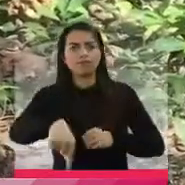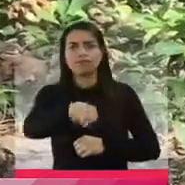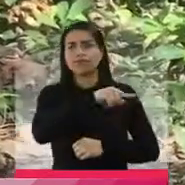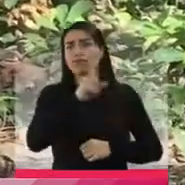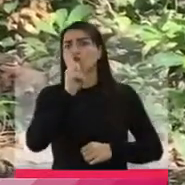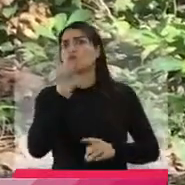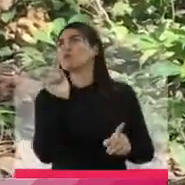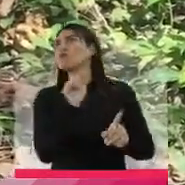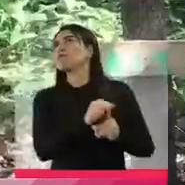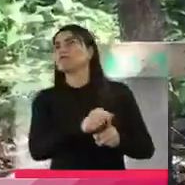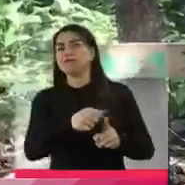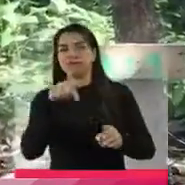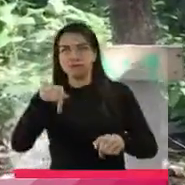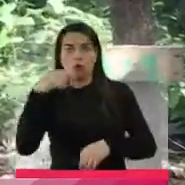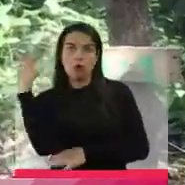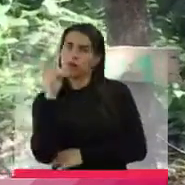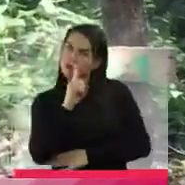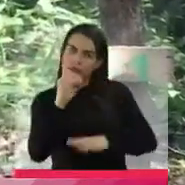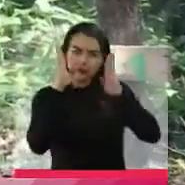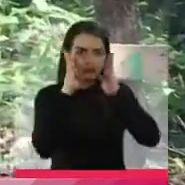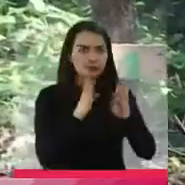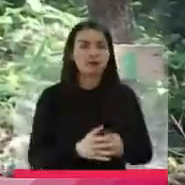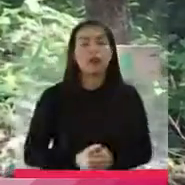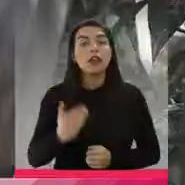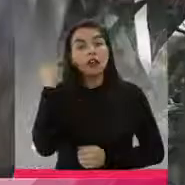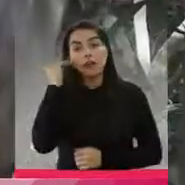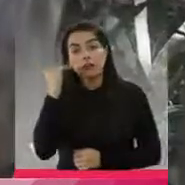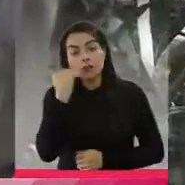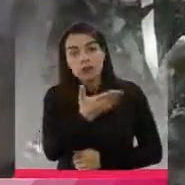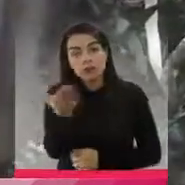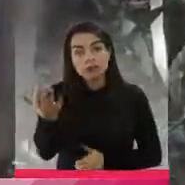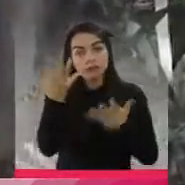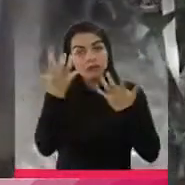Las mujeres interesadas podrán consultar los términos de referencia e